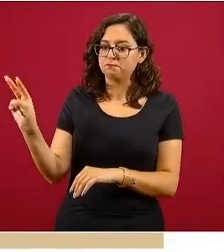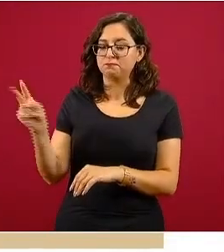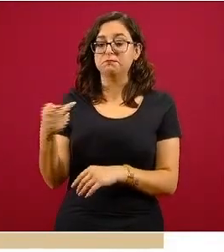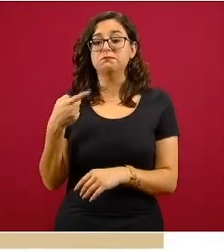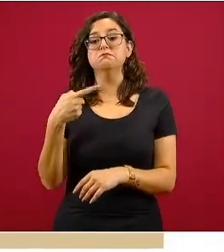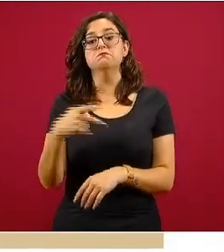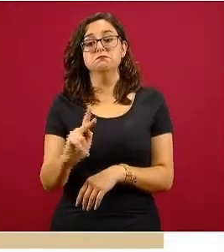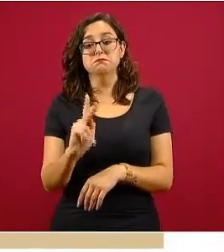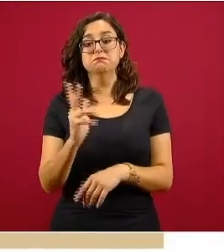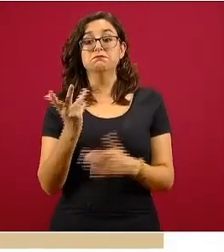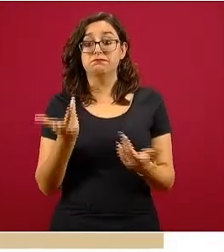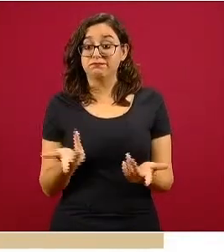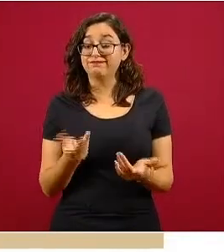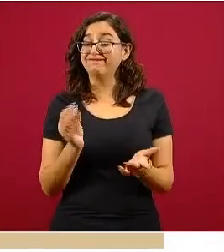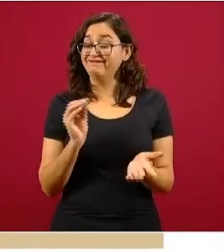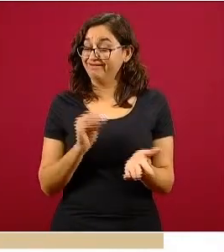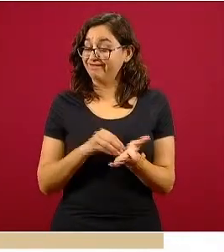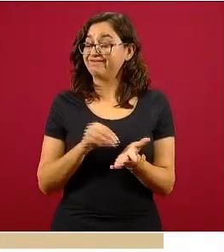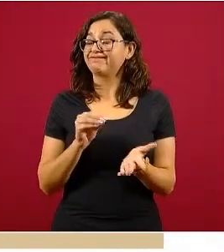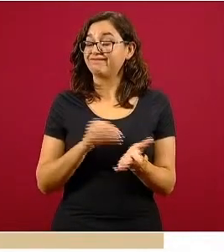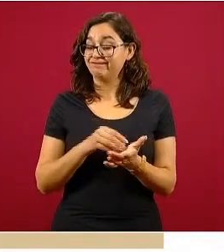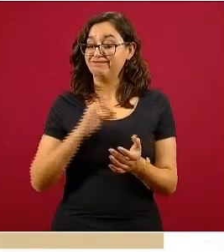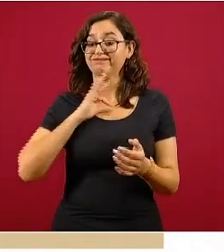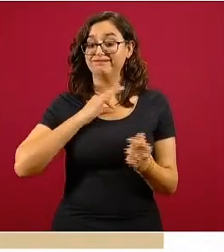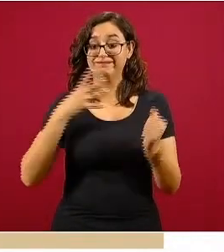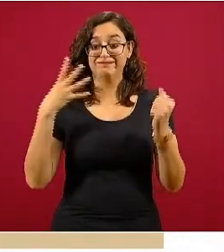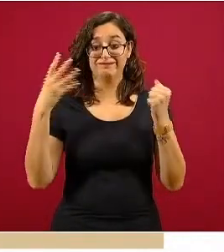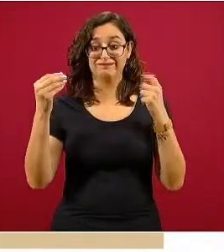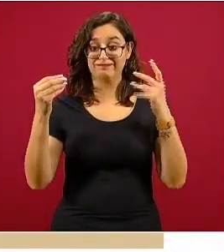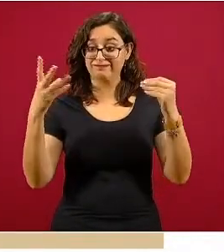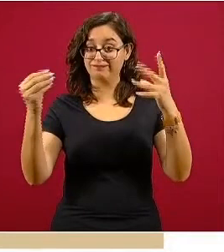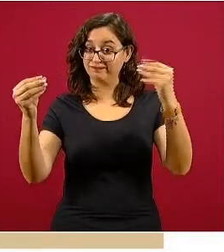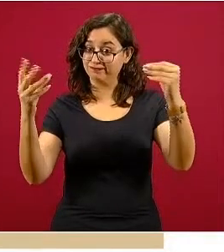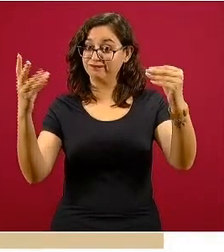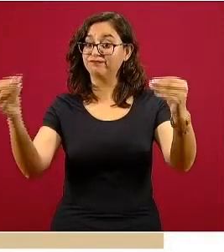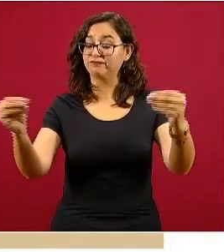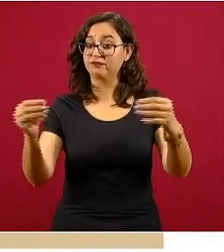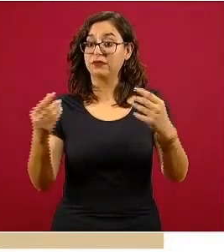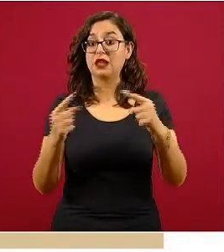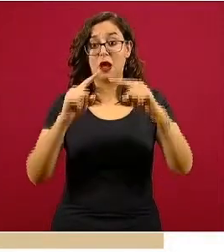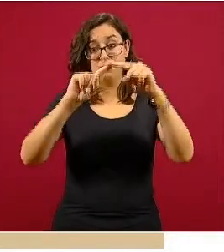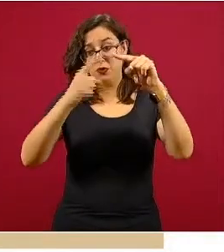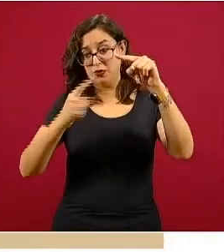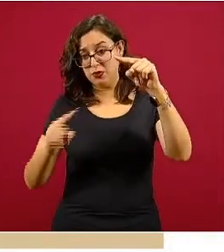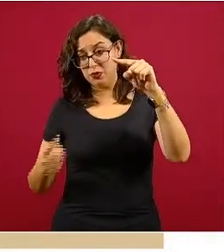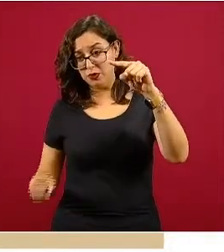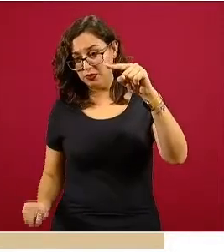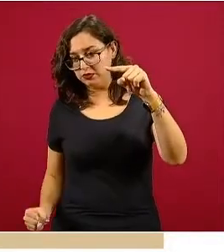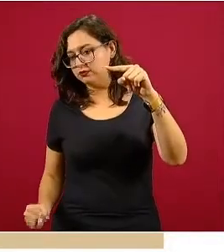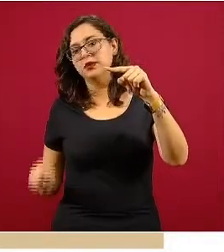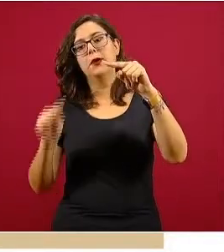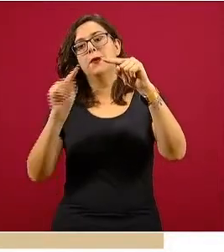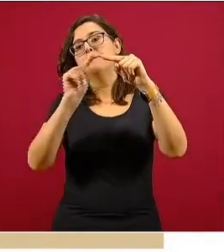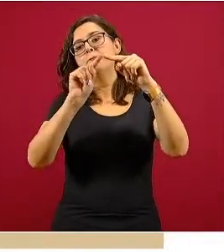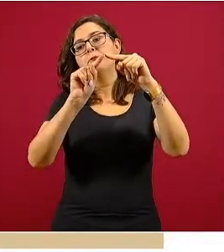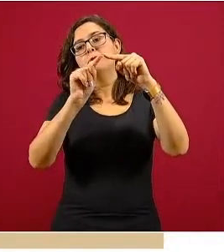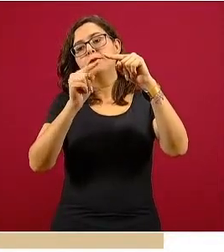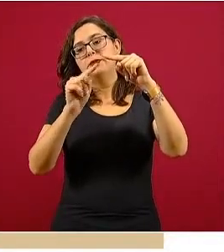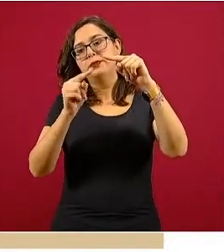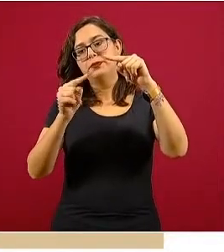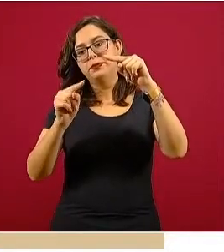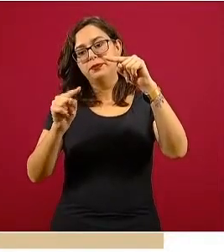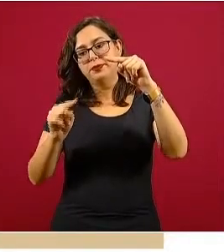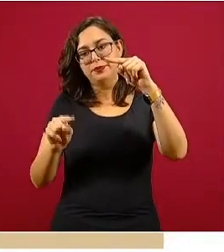encuentran superiores, es decir, no es una tendencia descendente, digamos, profunda o que ha caído mucho en las últimas semanas. Hay que